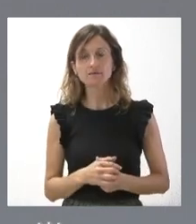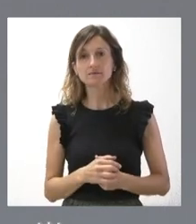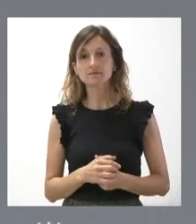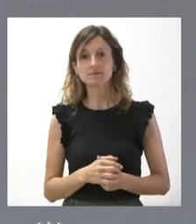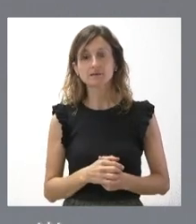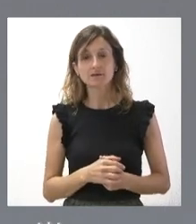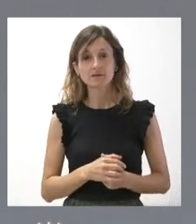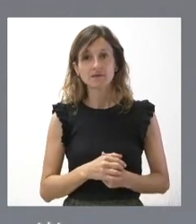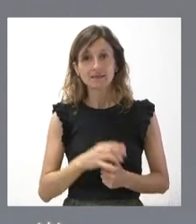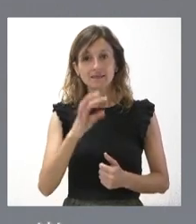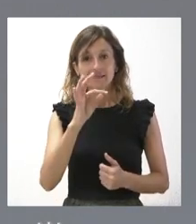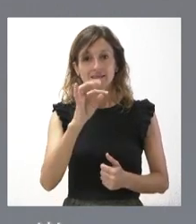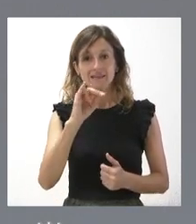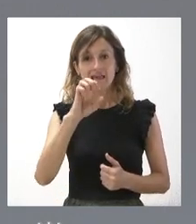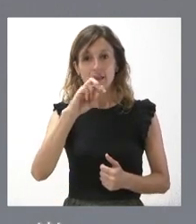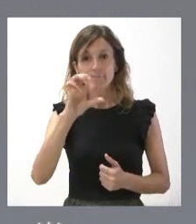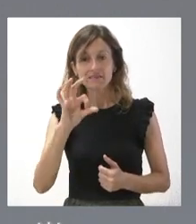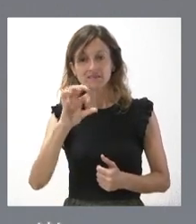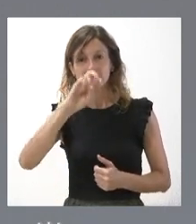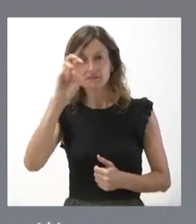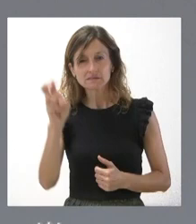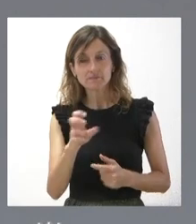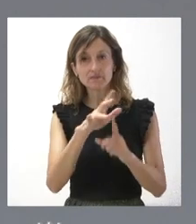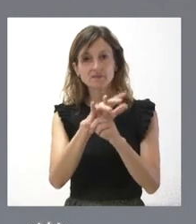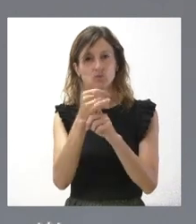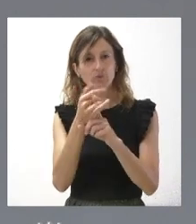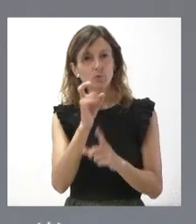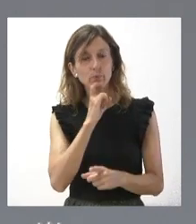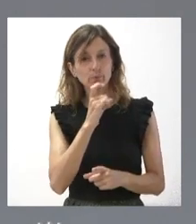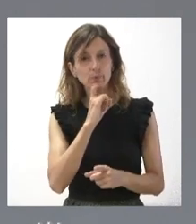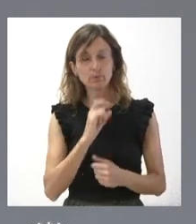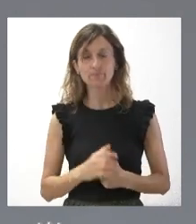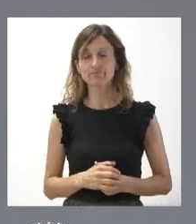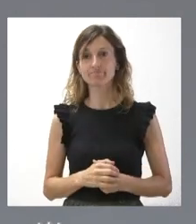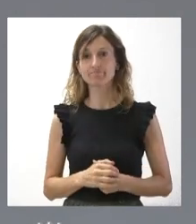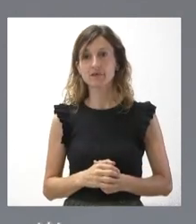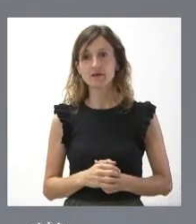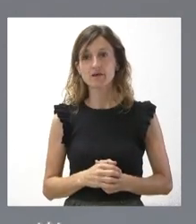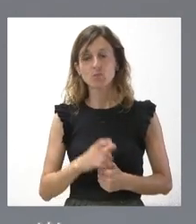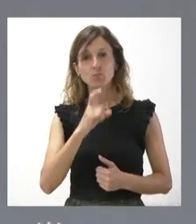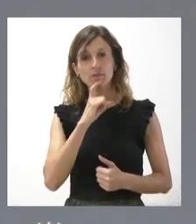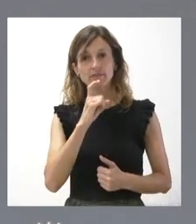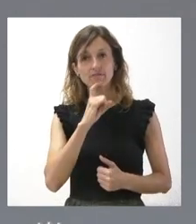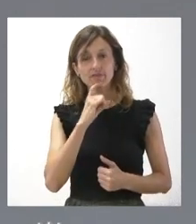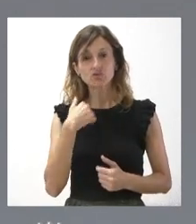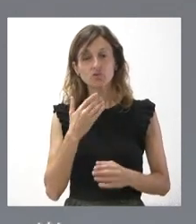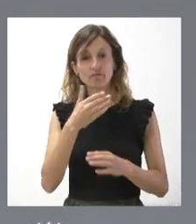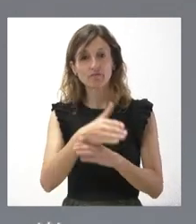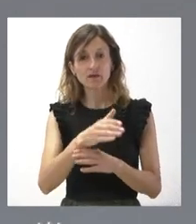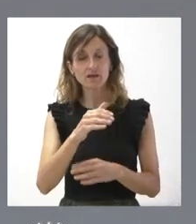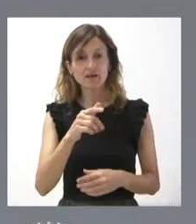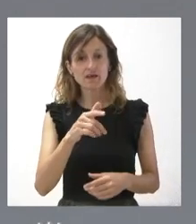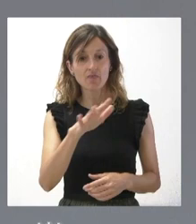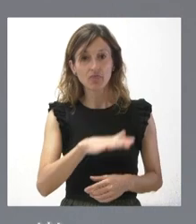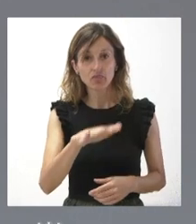Tiermes, que están en una situación difícil. Que está en una situación muy difícil. Yo estuve en Ambrona